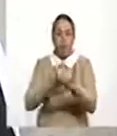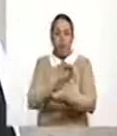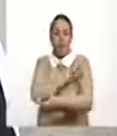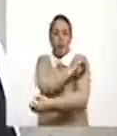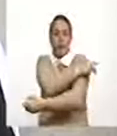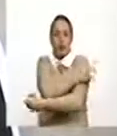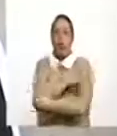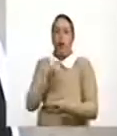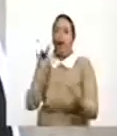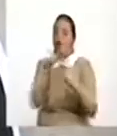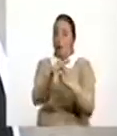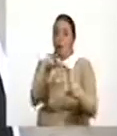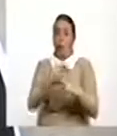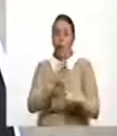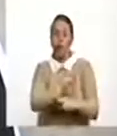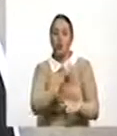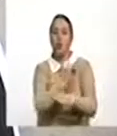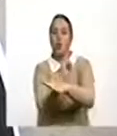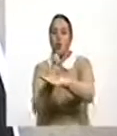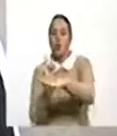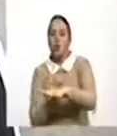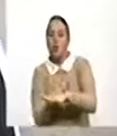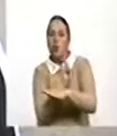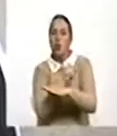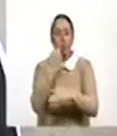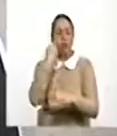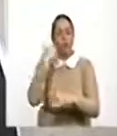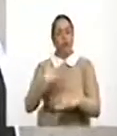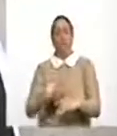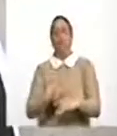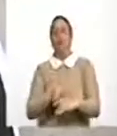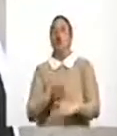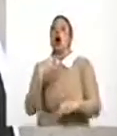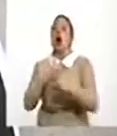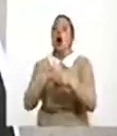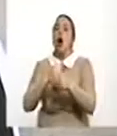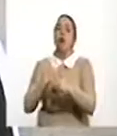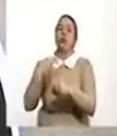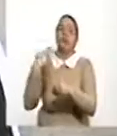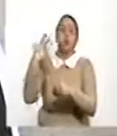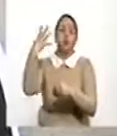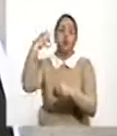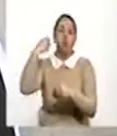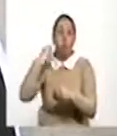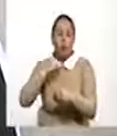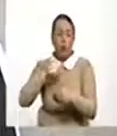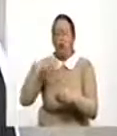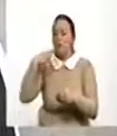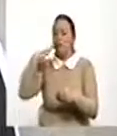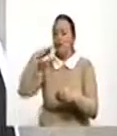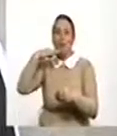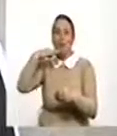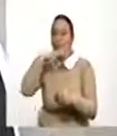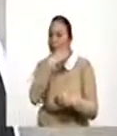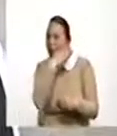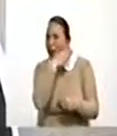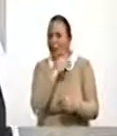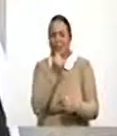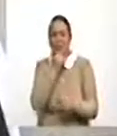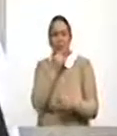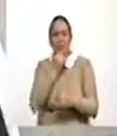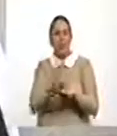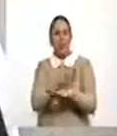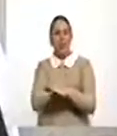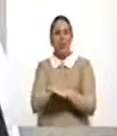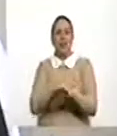destruyendo el buen nombre de sus instituciones y está acabando de escribir la historia totalmente falsa de lo que ha sido lo que ustedes